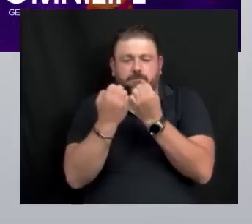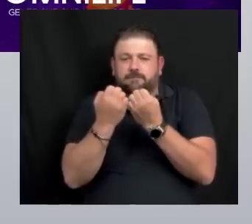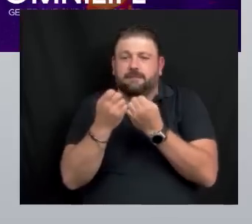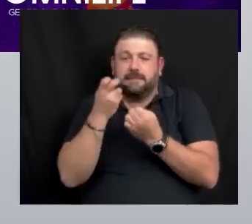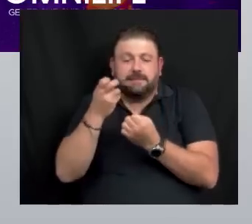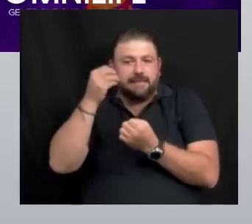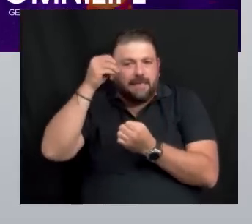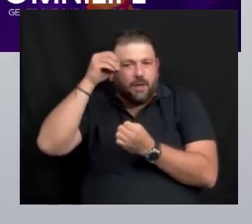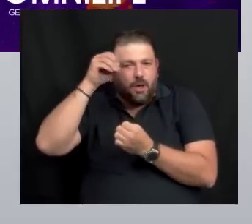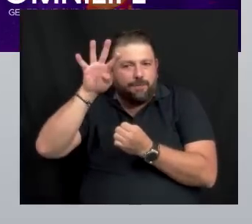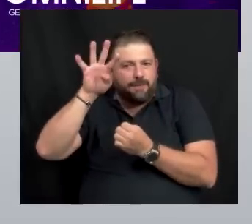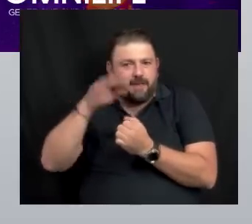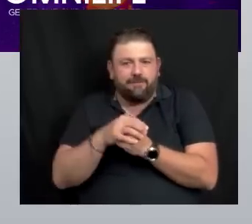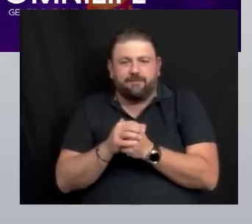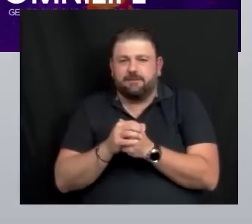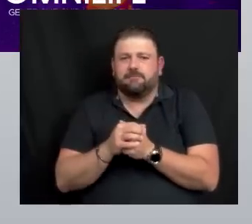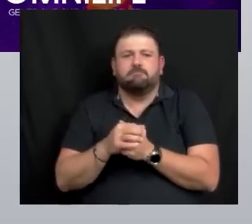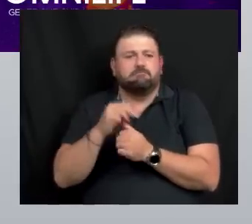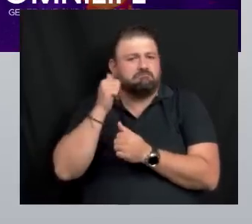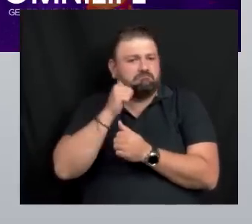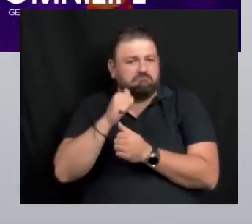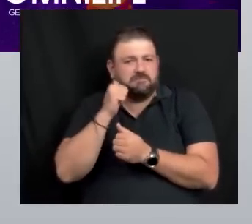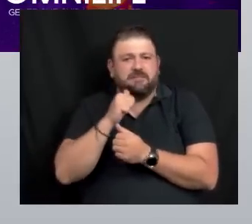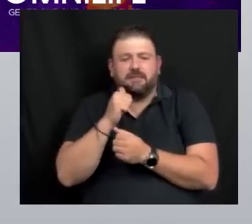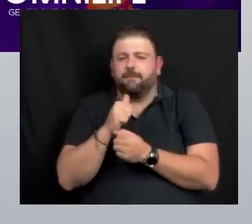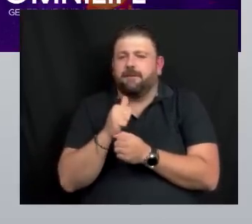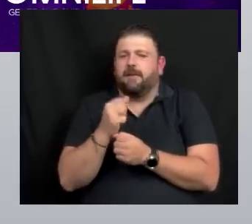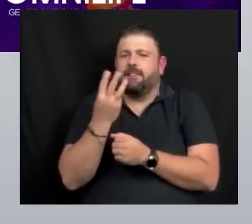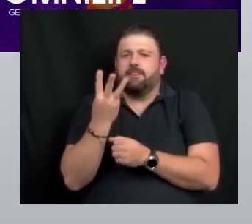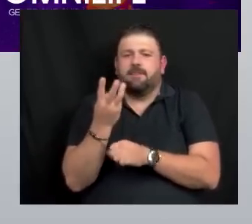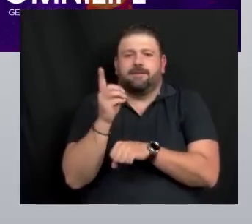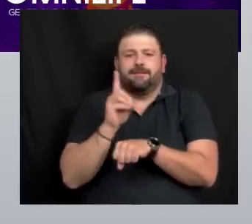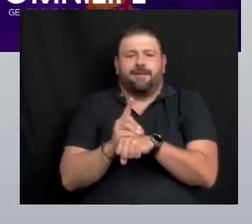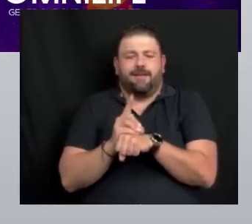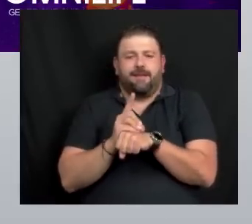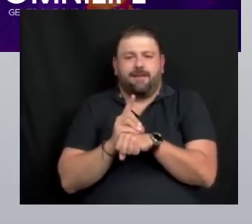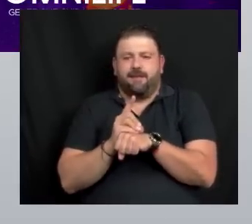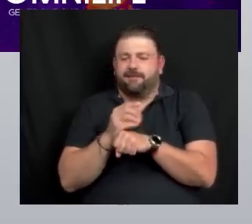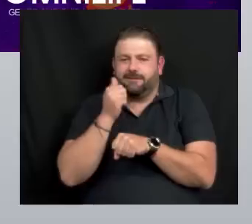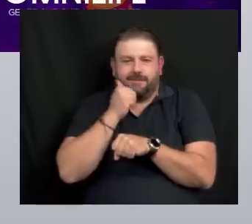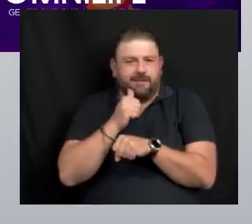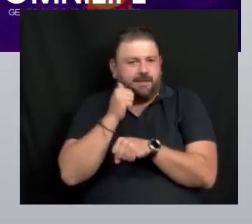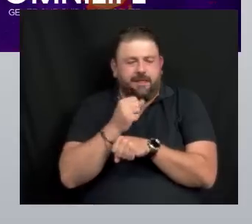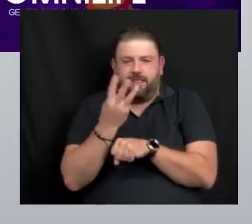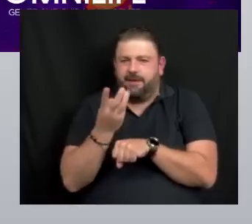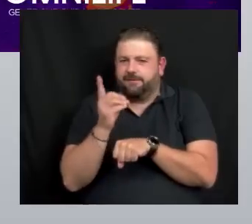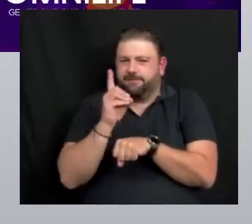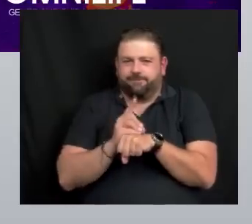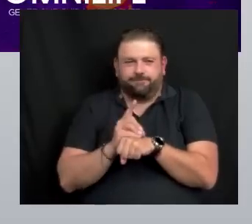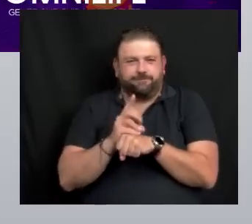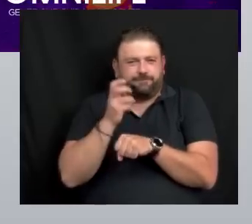Milán, Estadio Akron. ¿Basado en qué? Bueno, son 3 días de impulso, 3 días